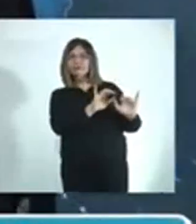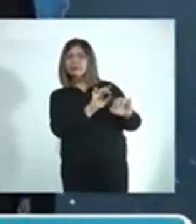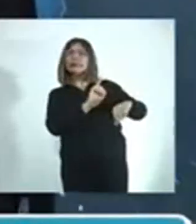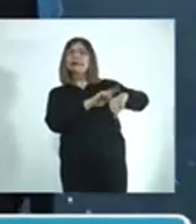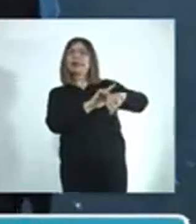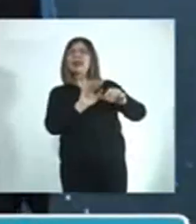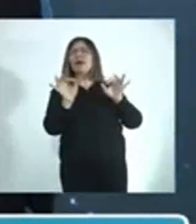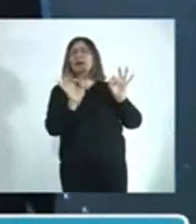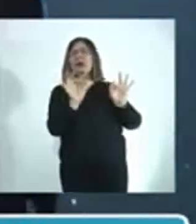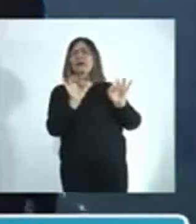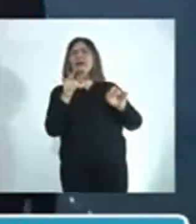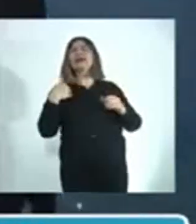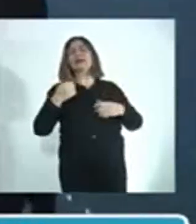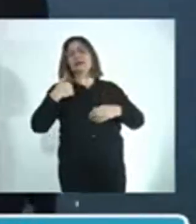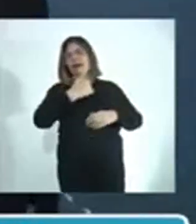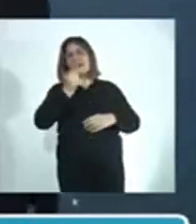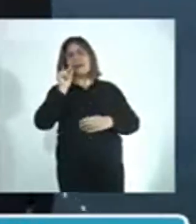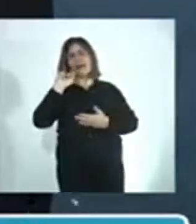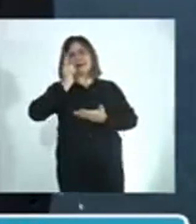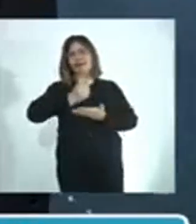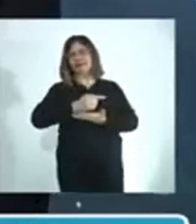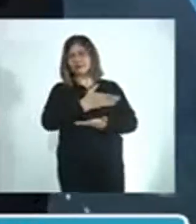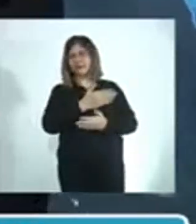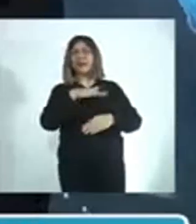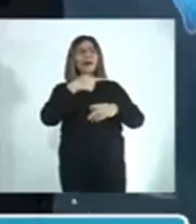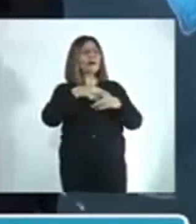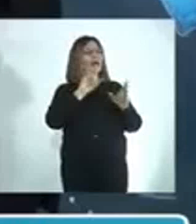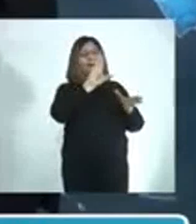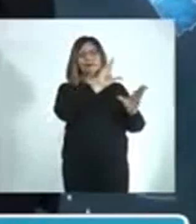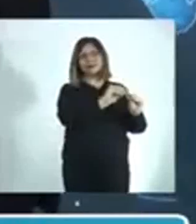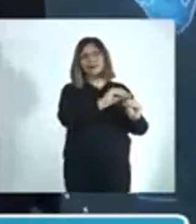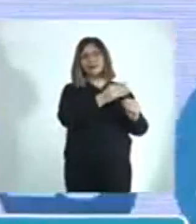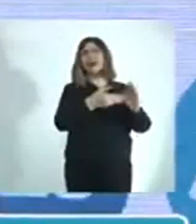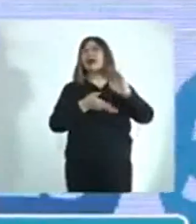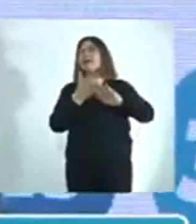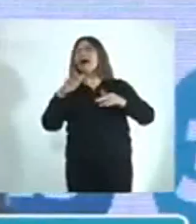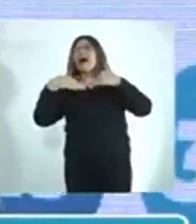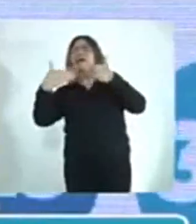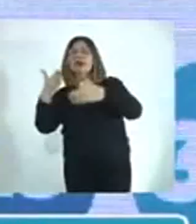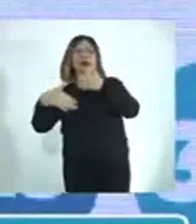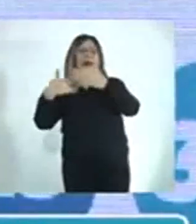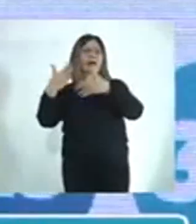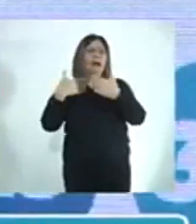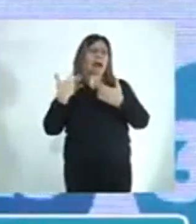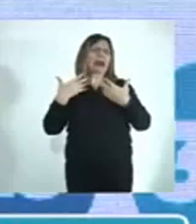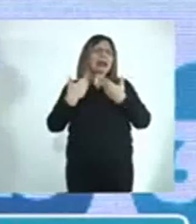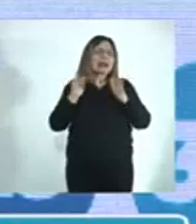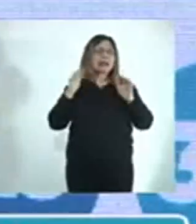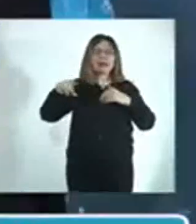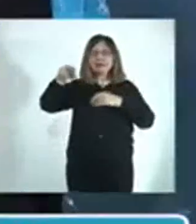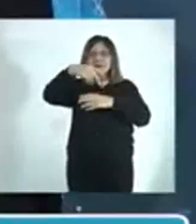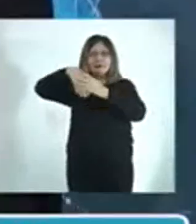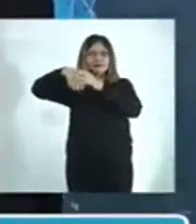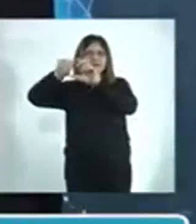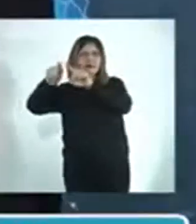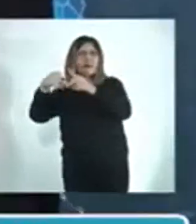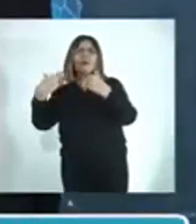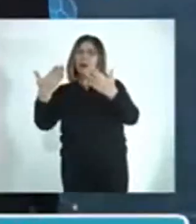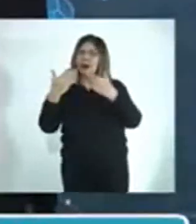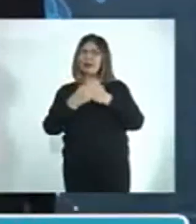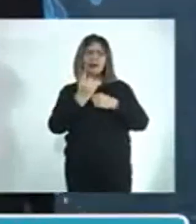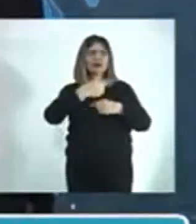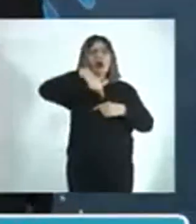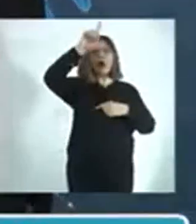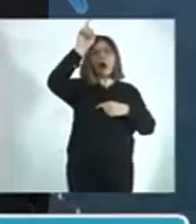tener su tiempo, por supuesto, después la recreación, ¿sí? En el fondo de la casa, si tiene un balconcito, si tiene un patio, o con la familia, la charla y compartir en la